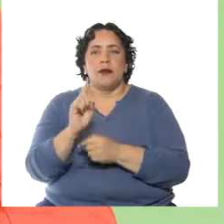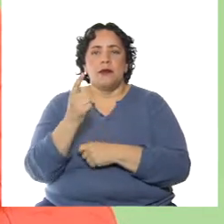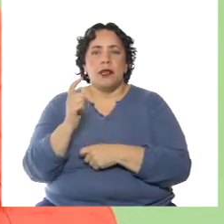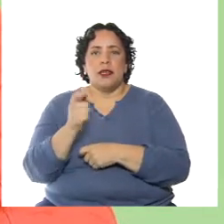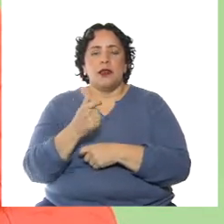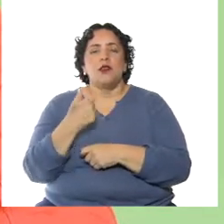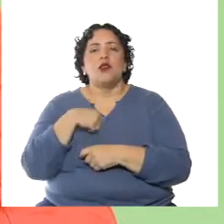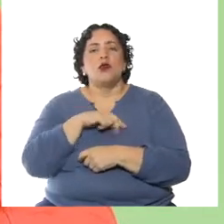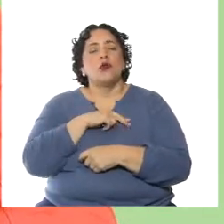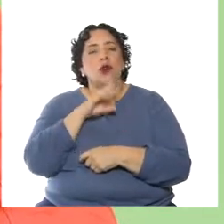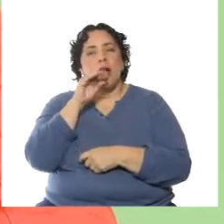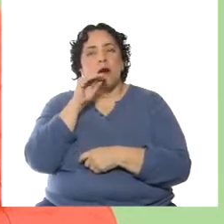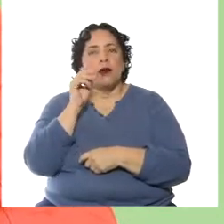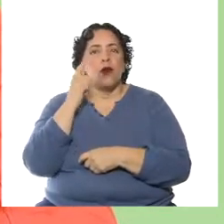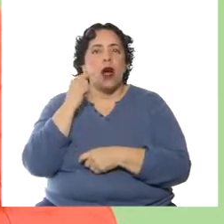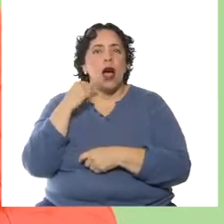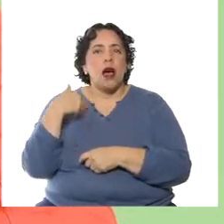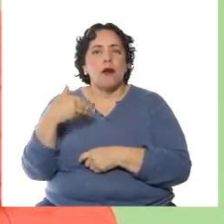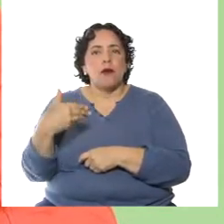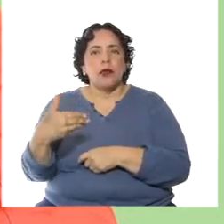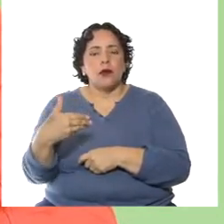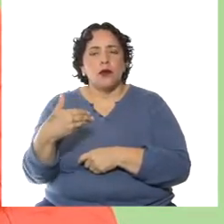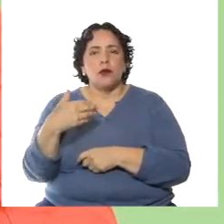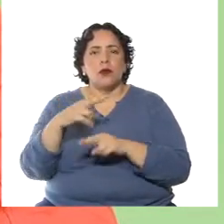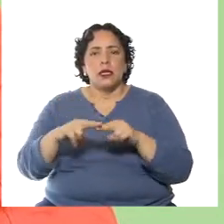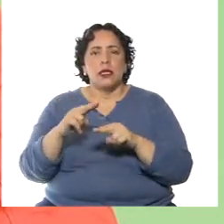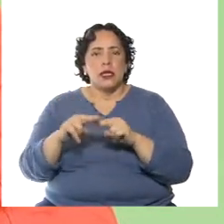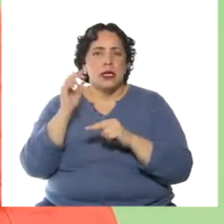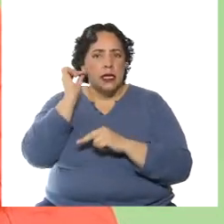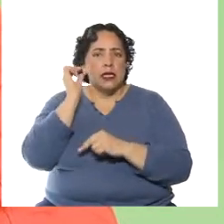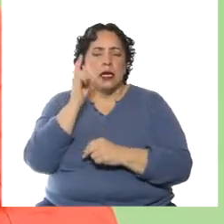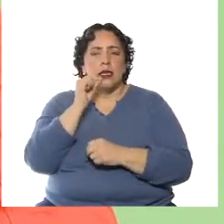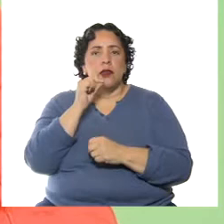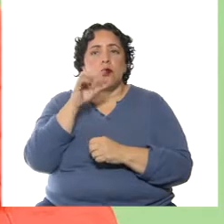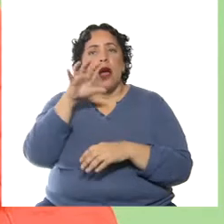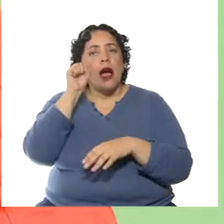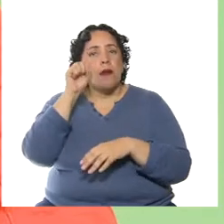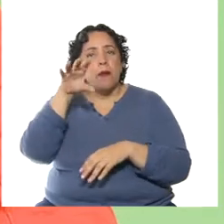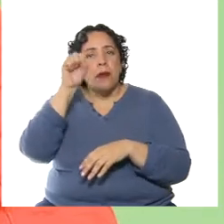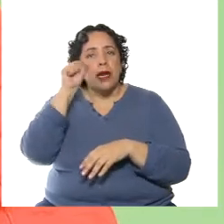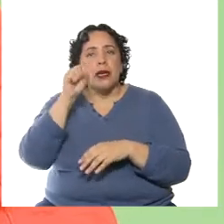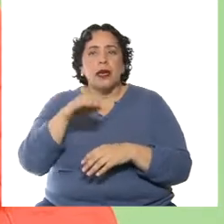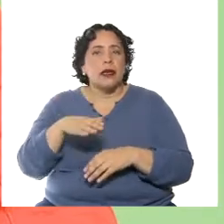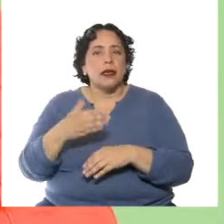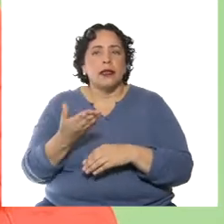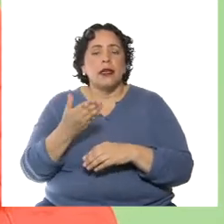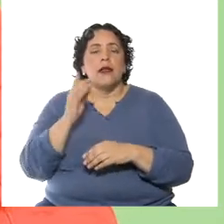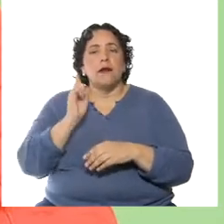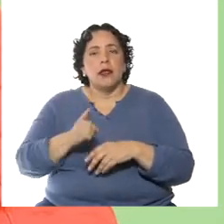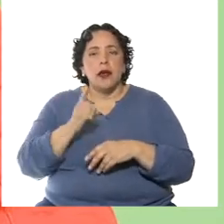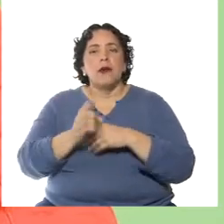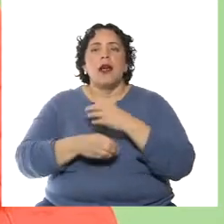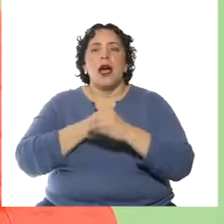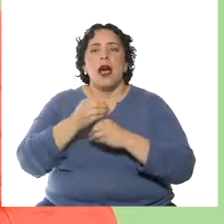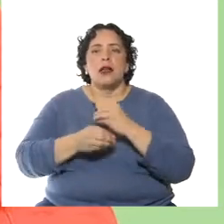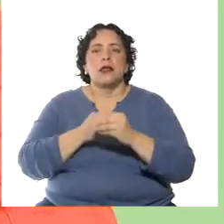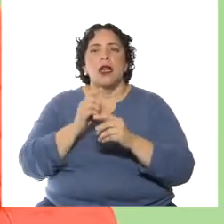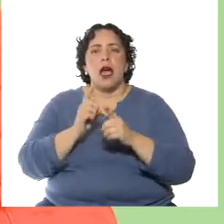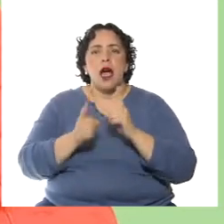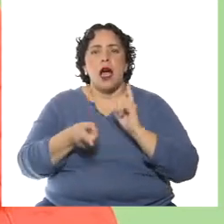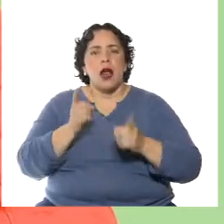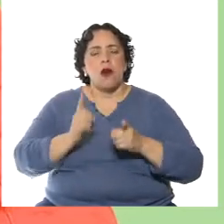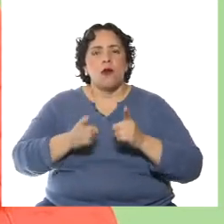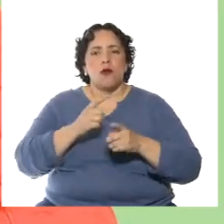de hábitos, nuestras niñas y niños van a aprender que deben realizar algunos